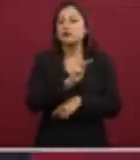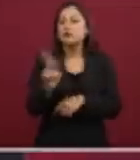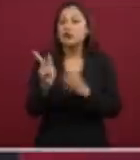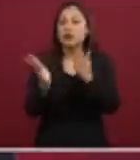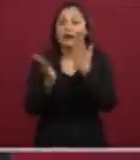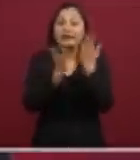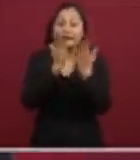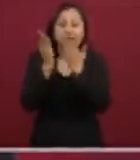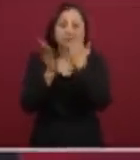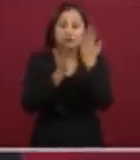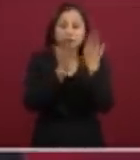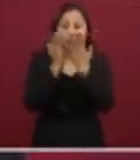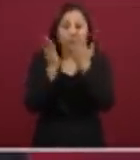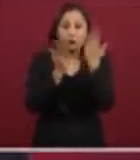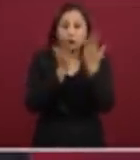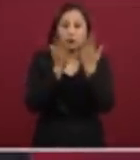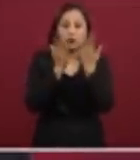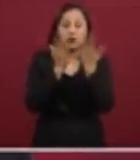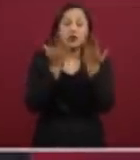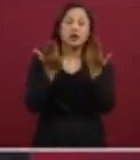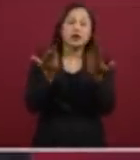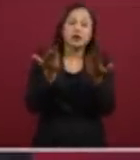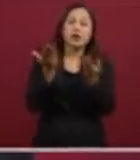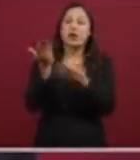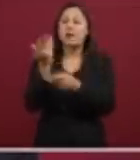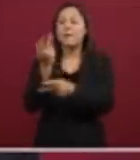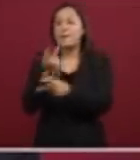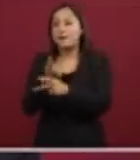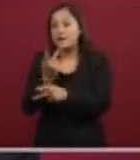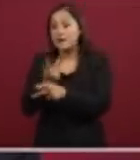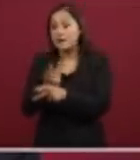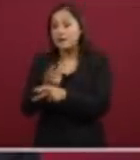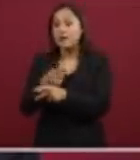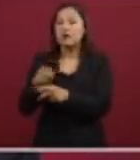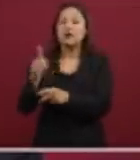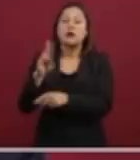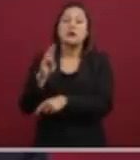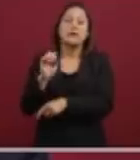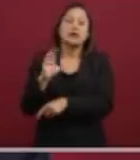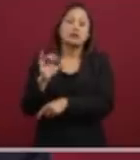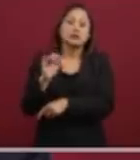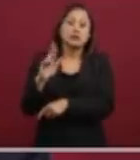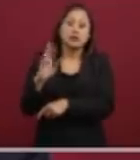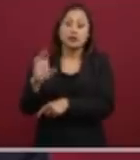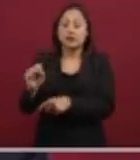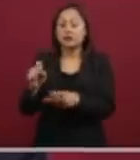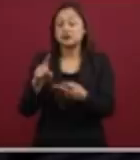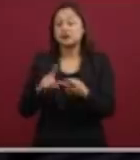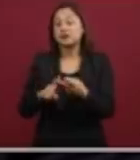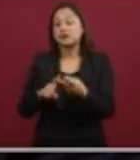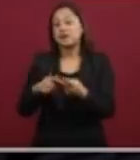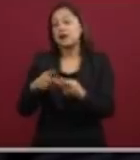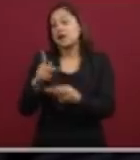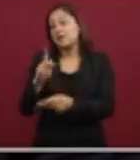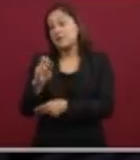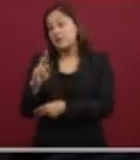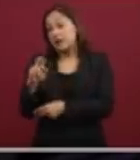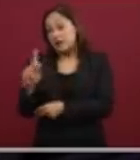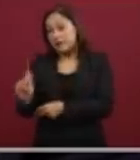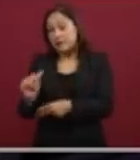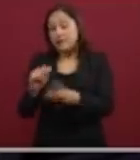sean estudiantes del colegio de bachilleres, de las preparatorias, de las escuelas